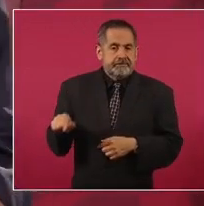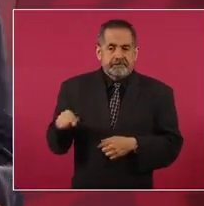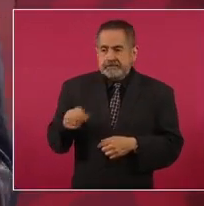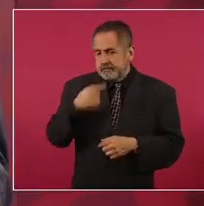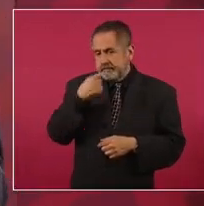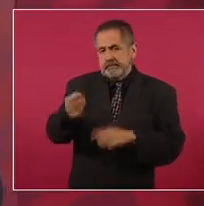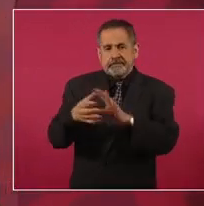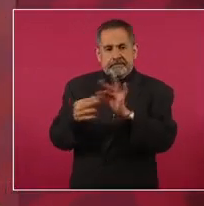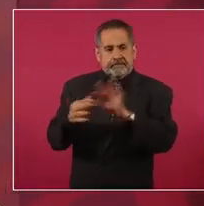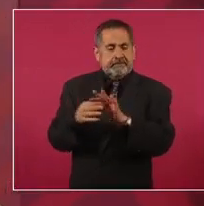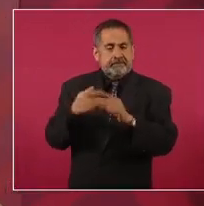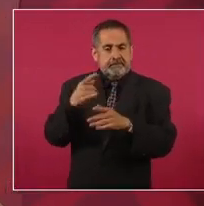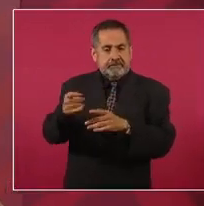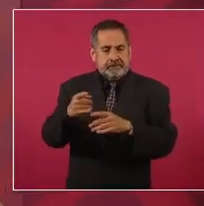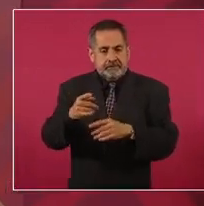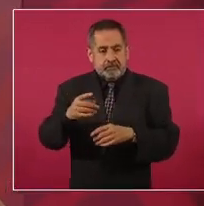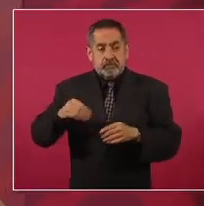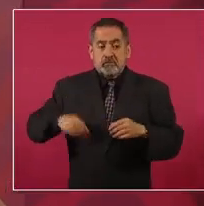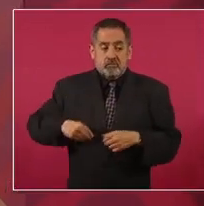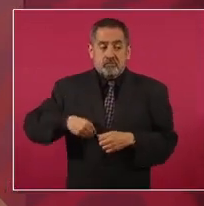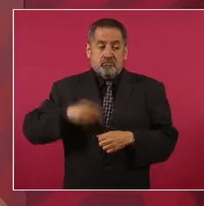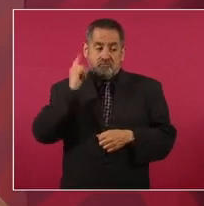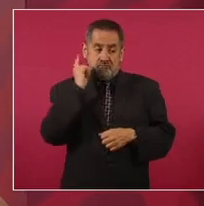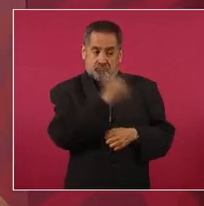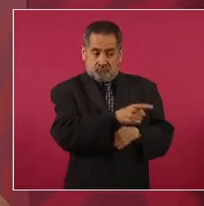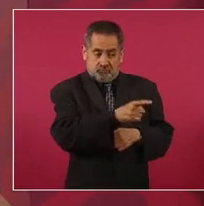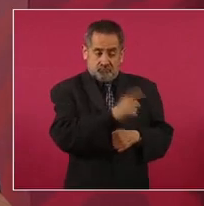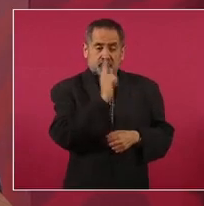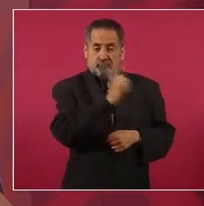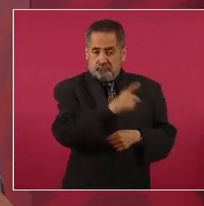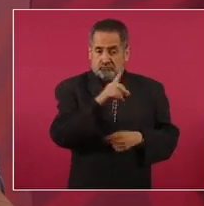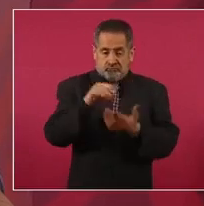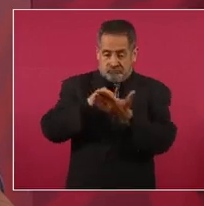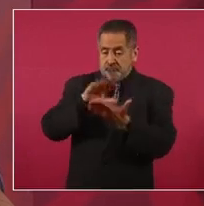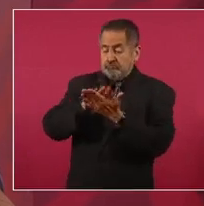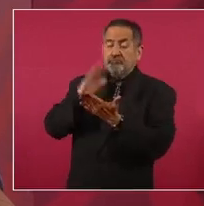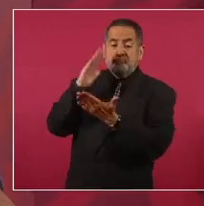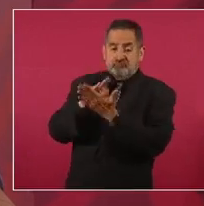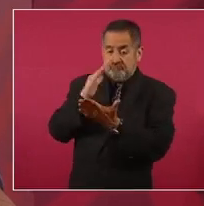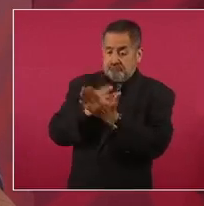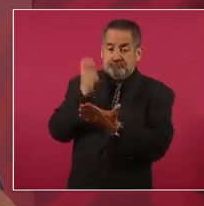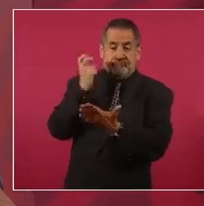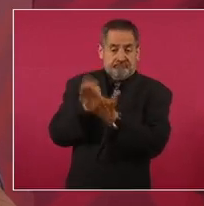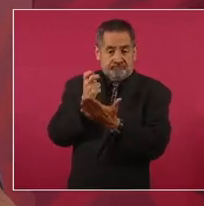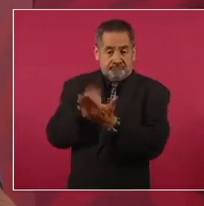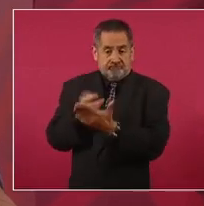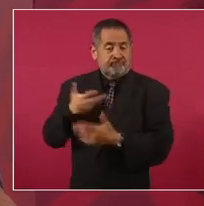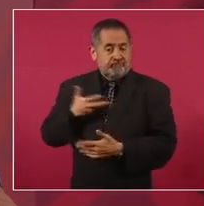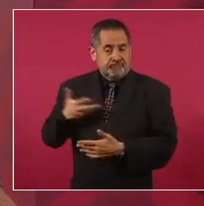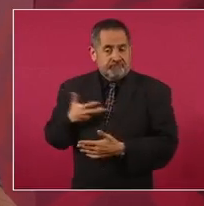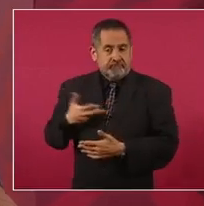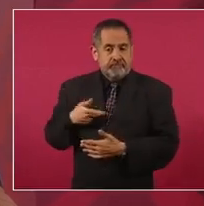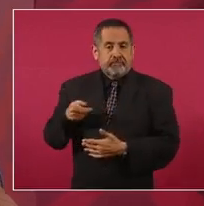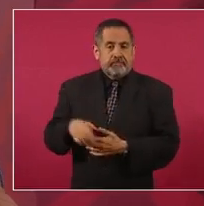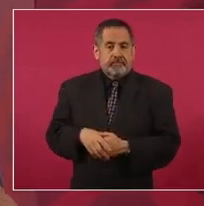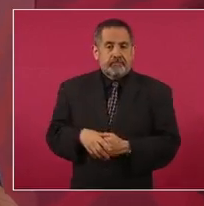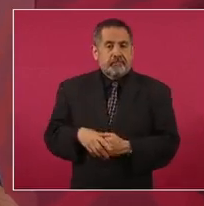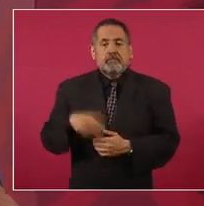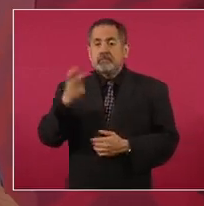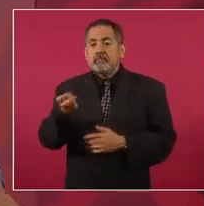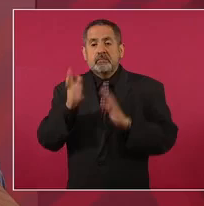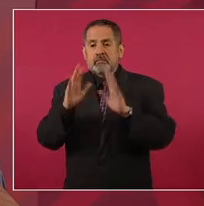señala a responsables. Y por eso se procedió a la